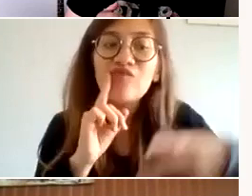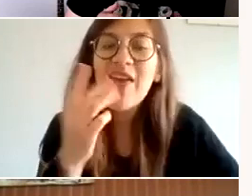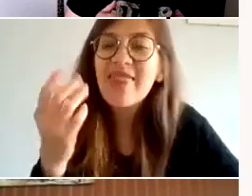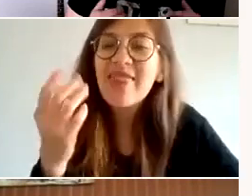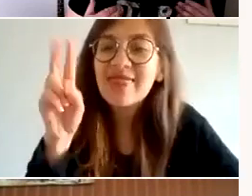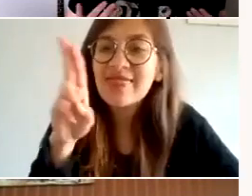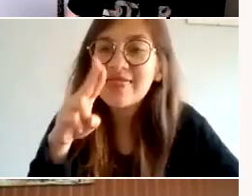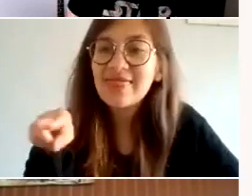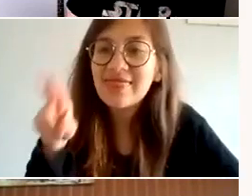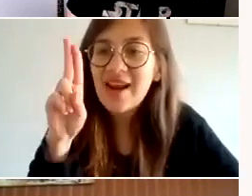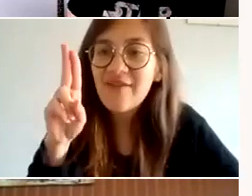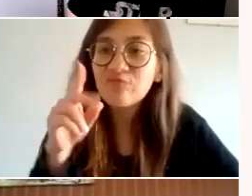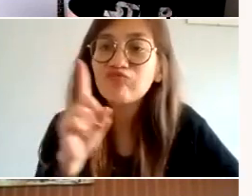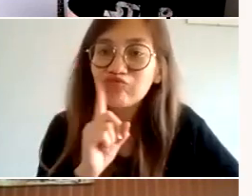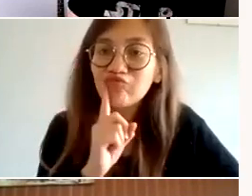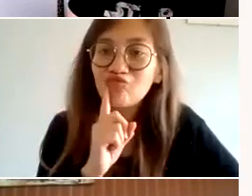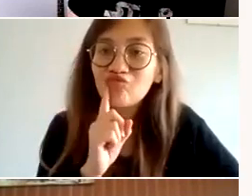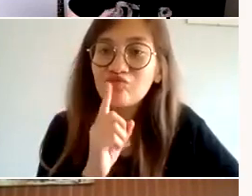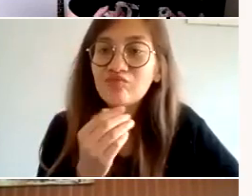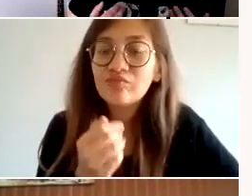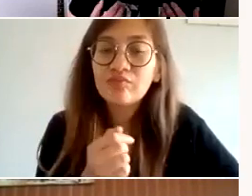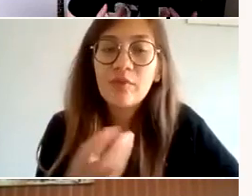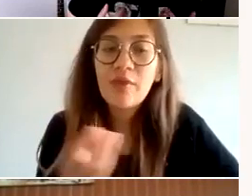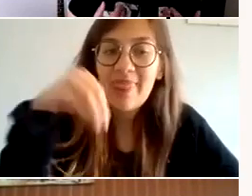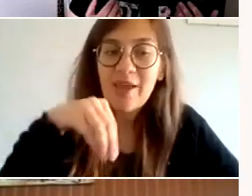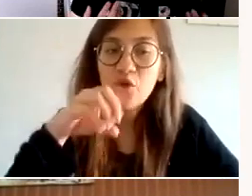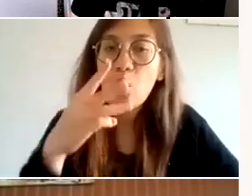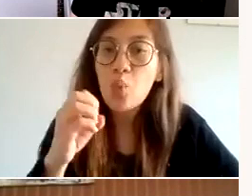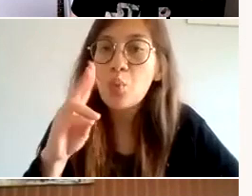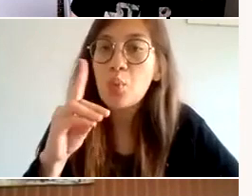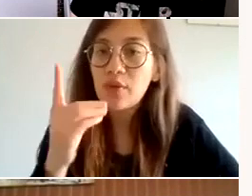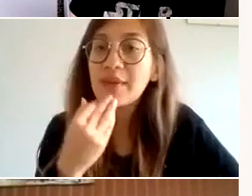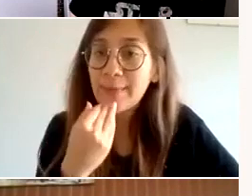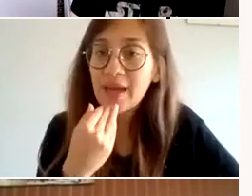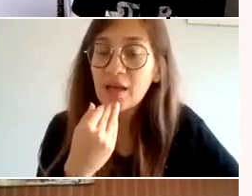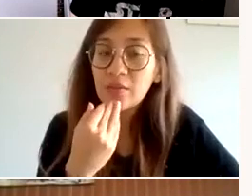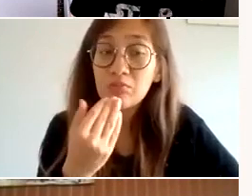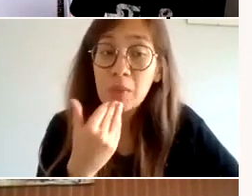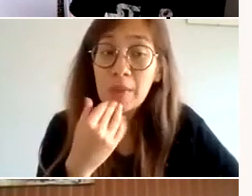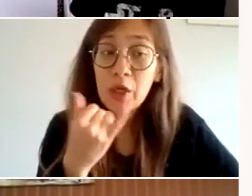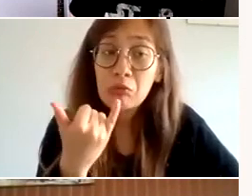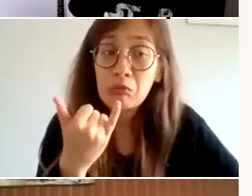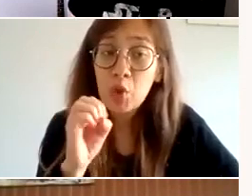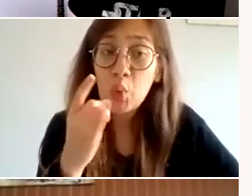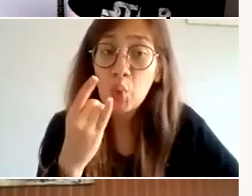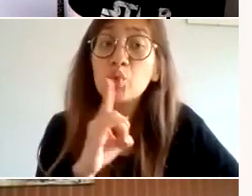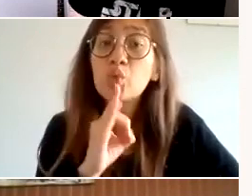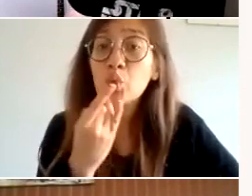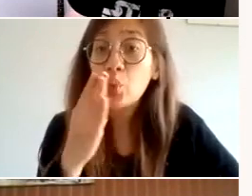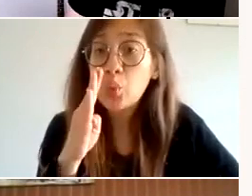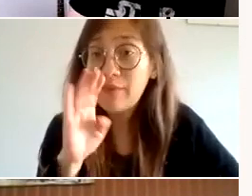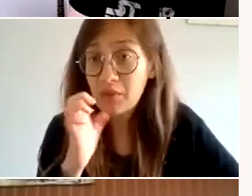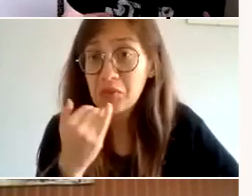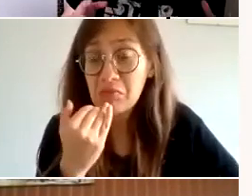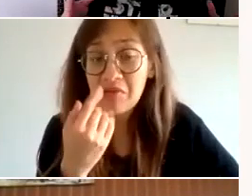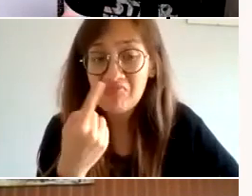con muchas más herramientas igual. Sobre todo, por ejemplo, tú puedes tener una cuenta de YouTube donde puedes subir también antecedentes. Y